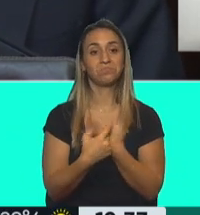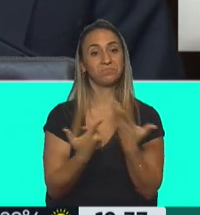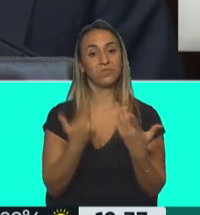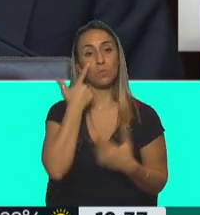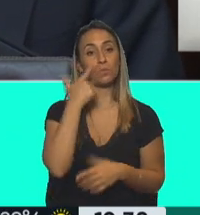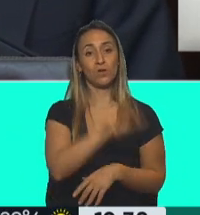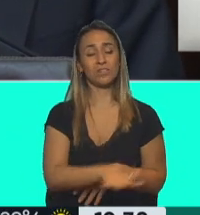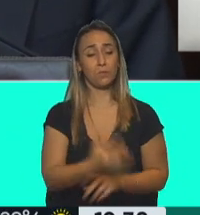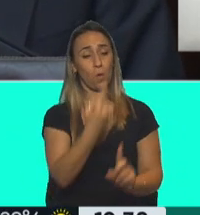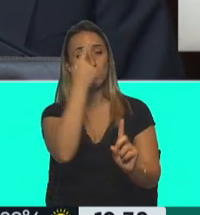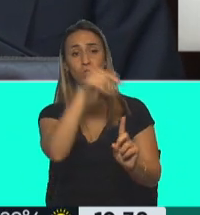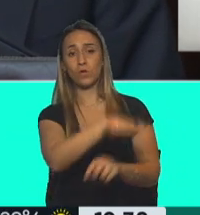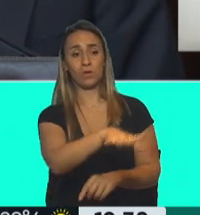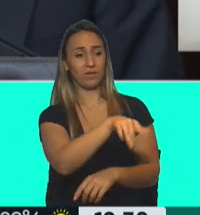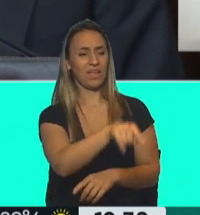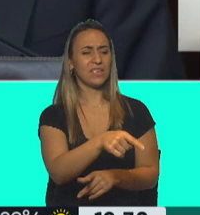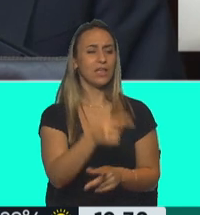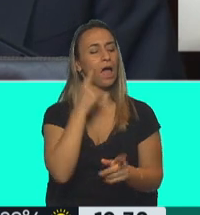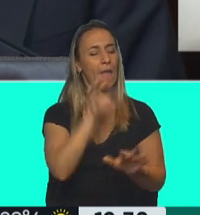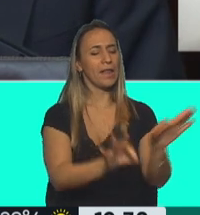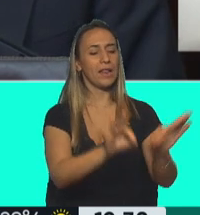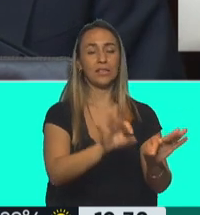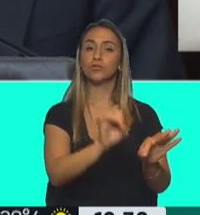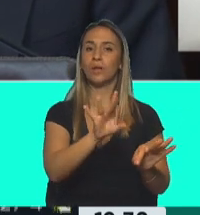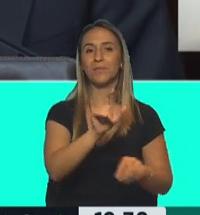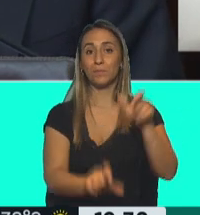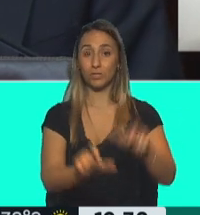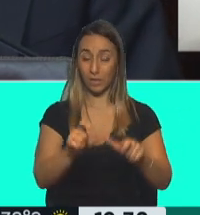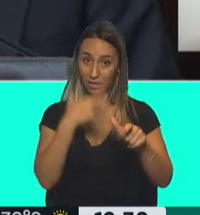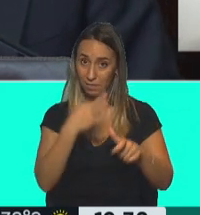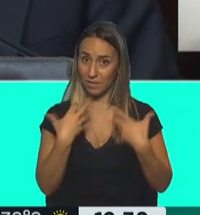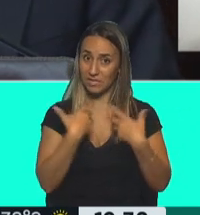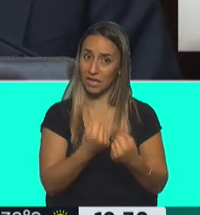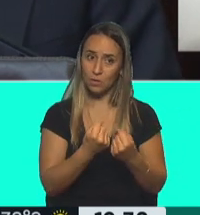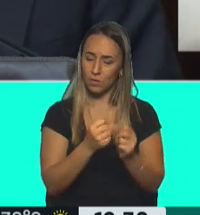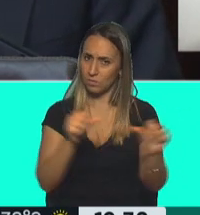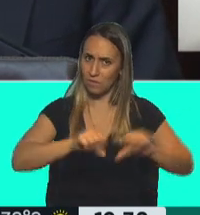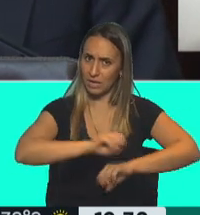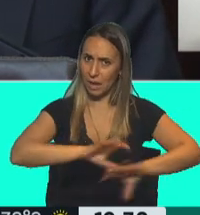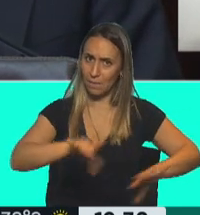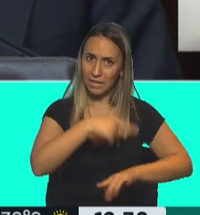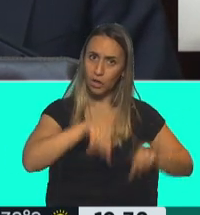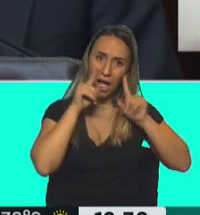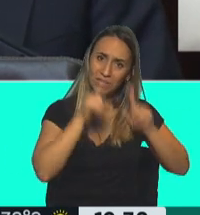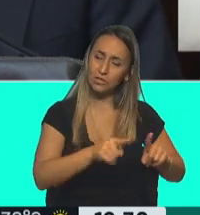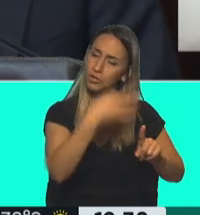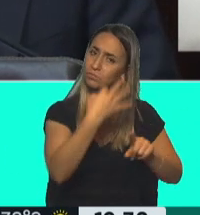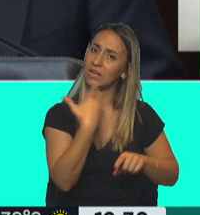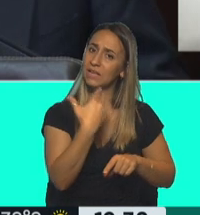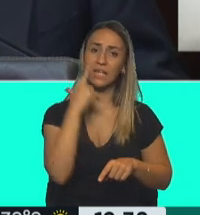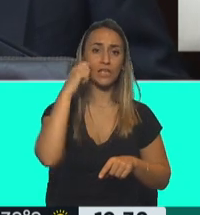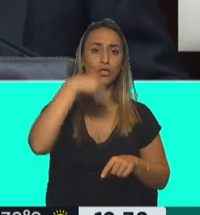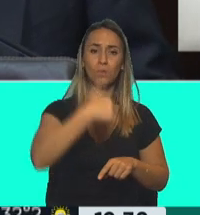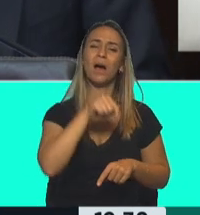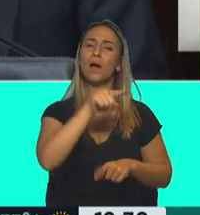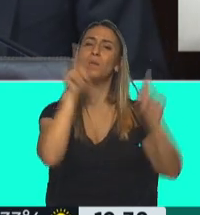es basados no en las personas que tienen enfermedades graves y problemas reales de la salud, que se atienden bien por el IOMA, sino en quizás algo más